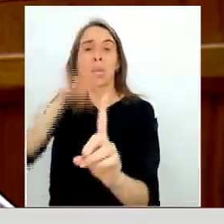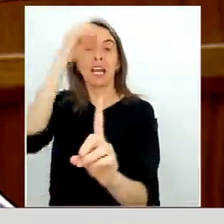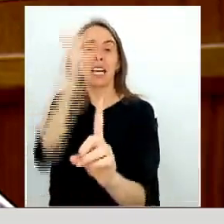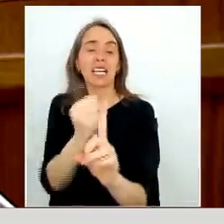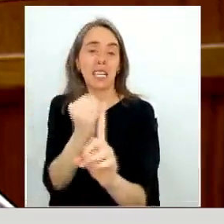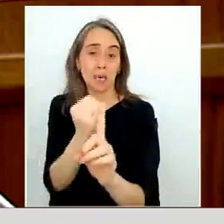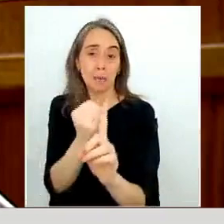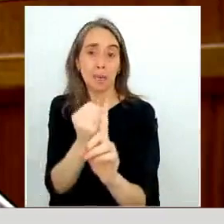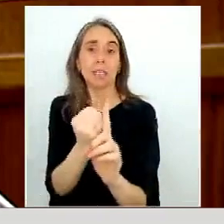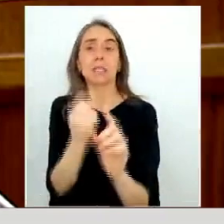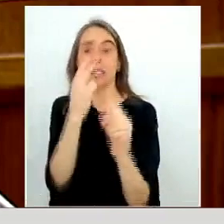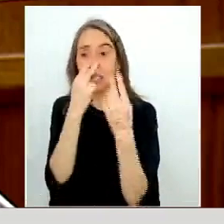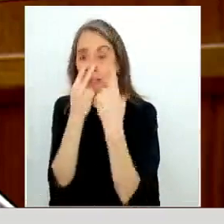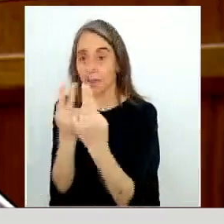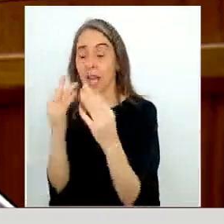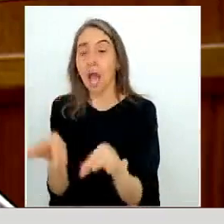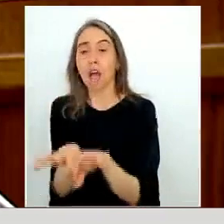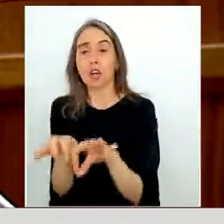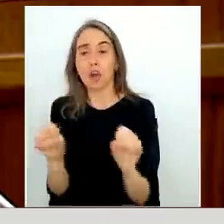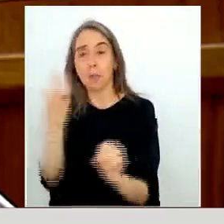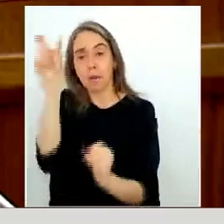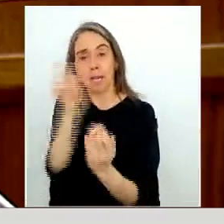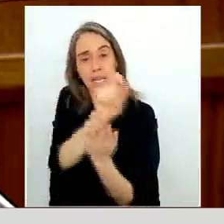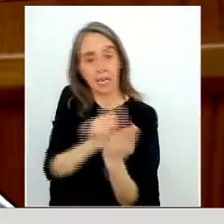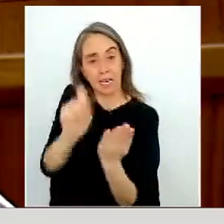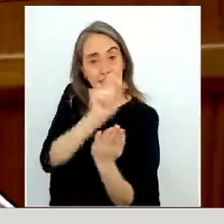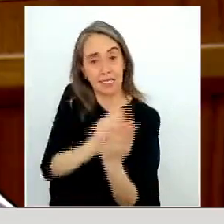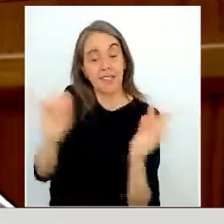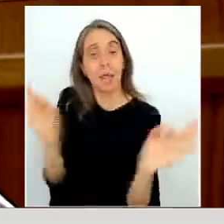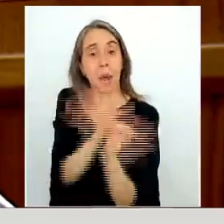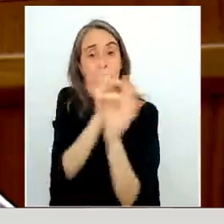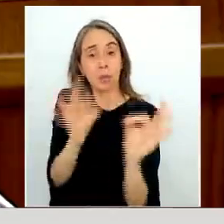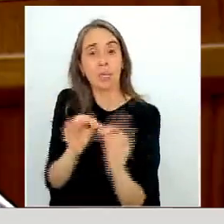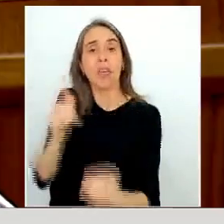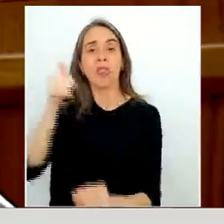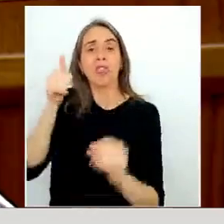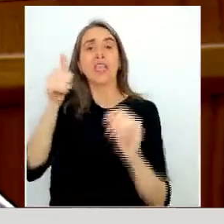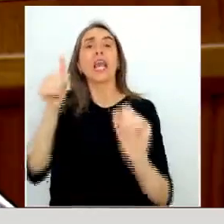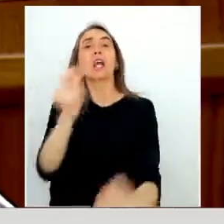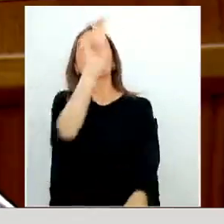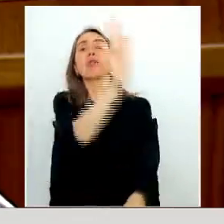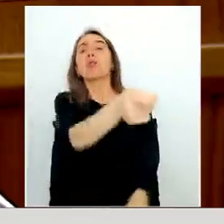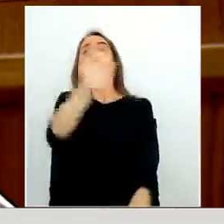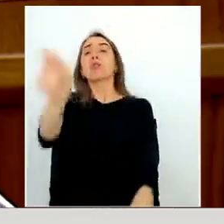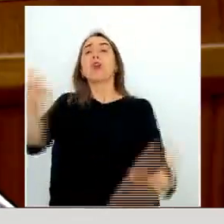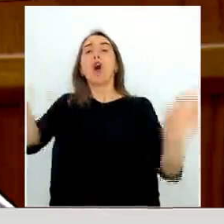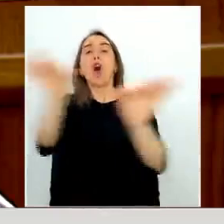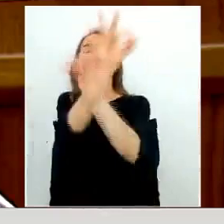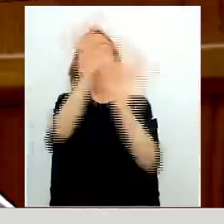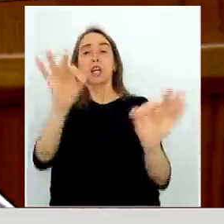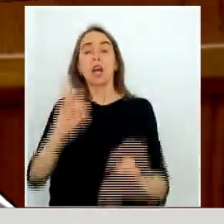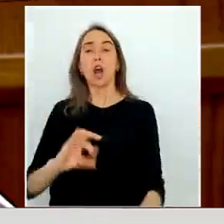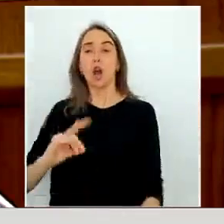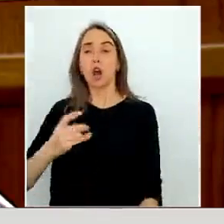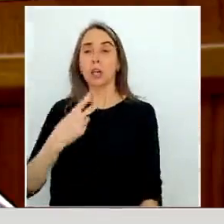compromiso como compositor y director de orquesta de Jorge Peña que buscaba encausar vocaciones de niños y juventudes